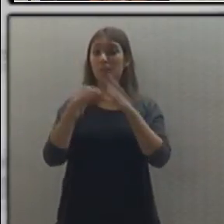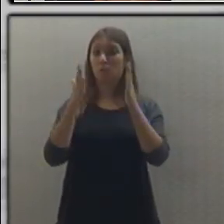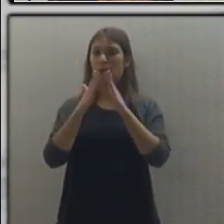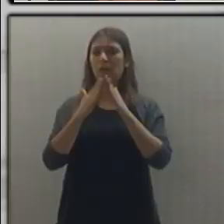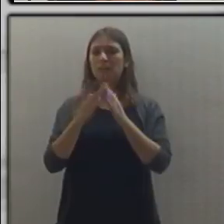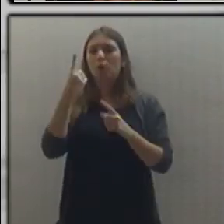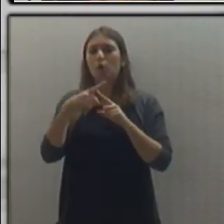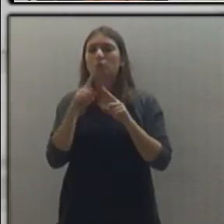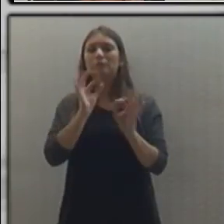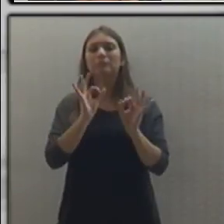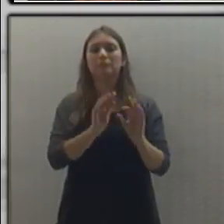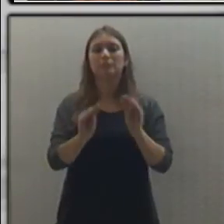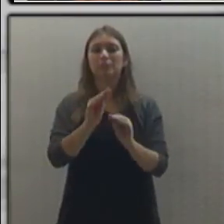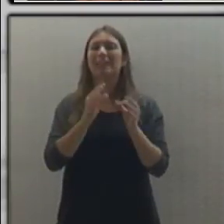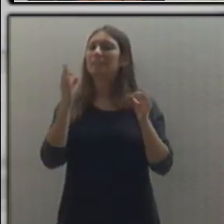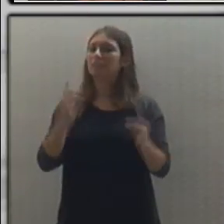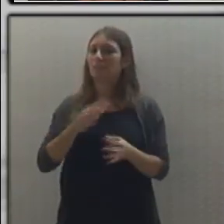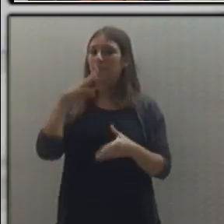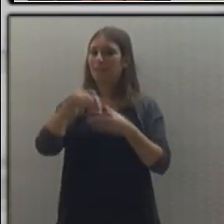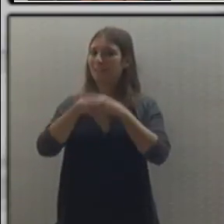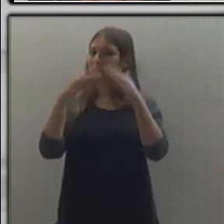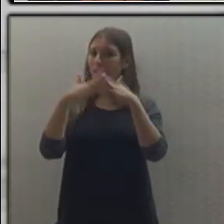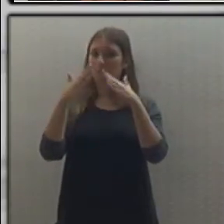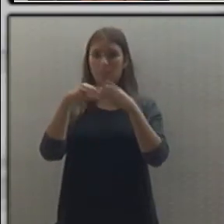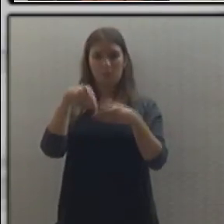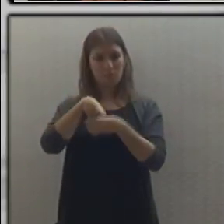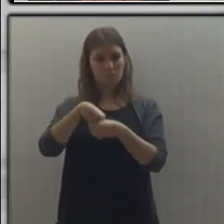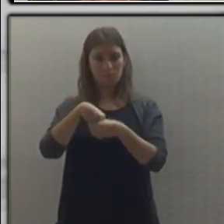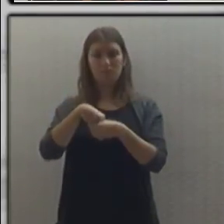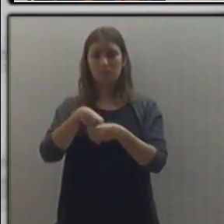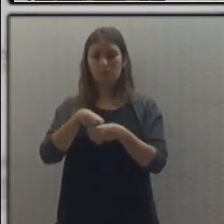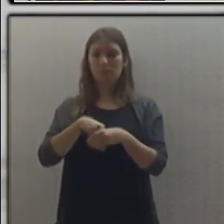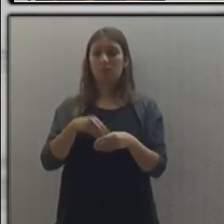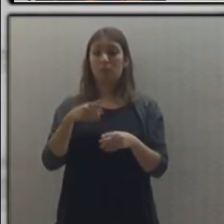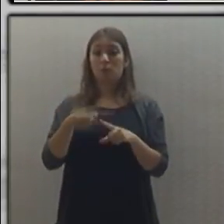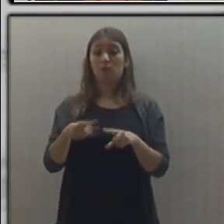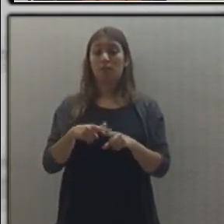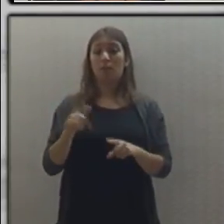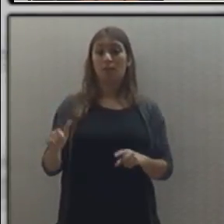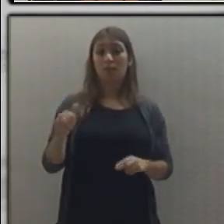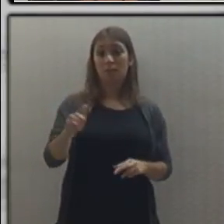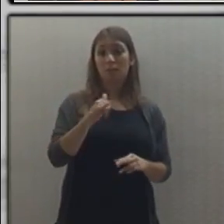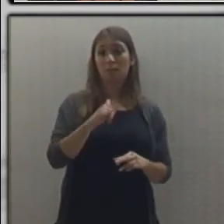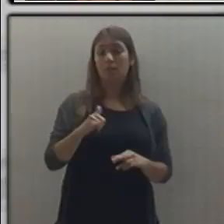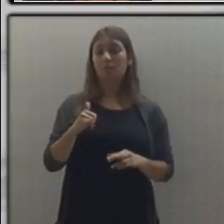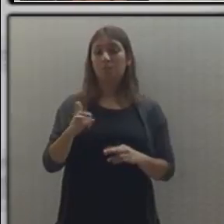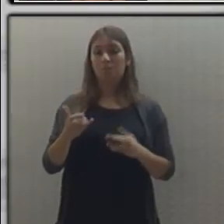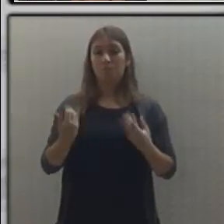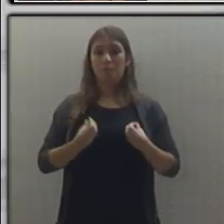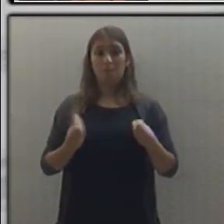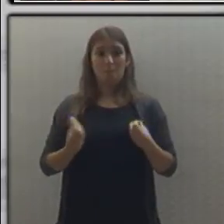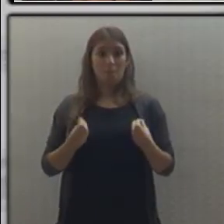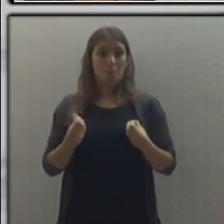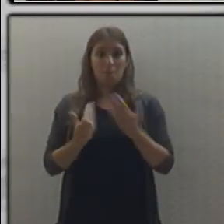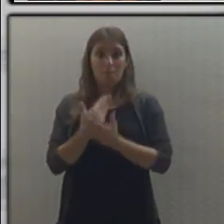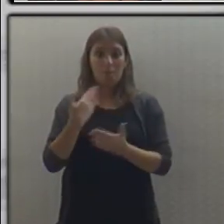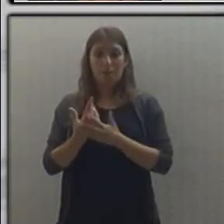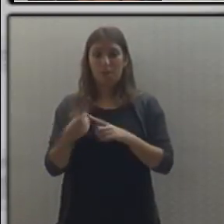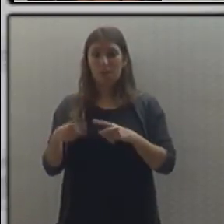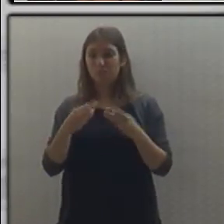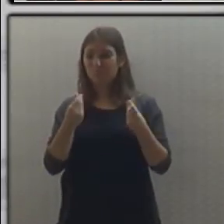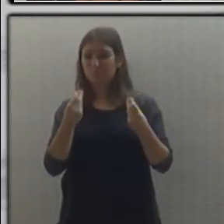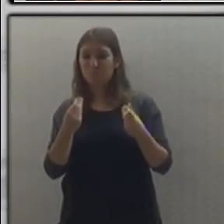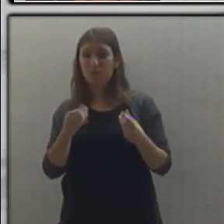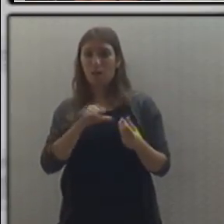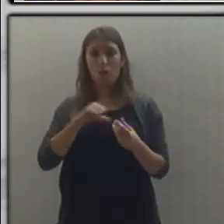vivienda, siempre se actúa dentro de la vivienda, para mejorar aspectos relacionados con las actividades de la vida diaria,